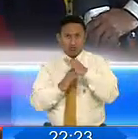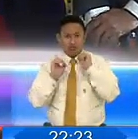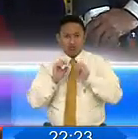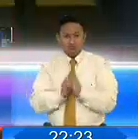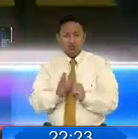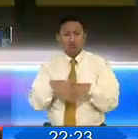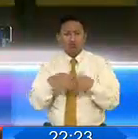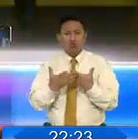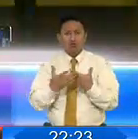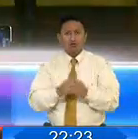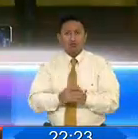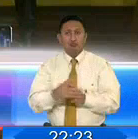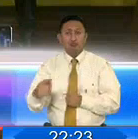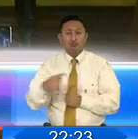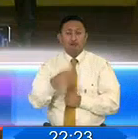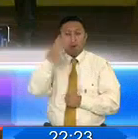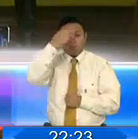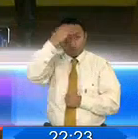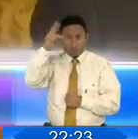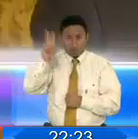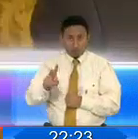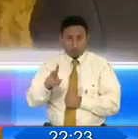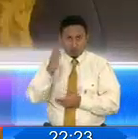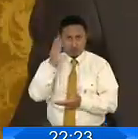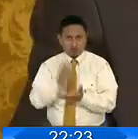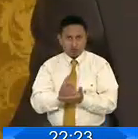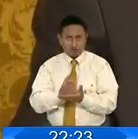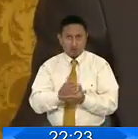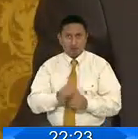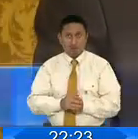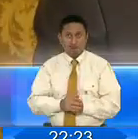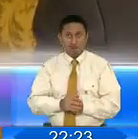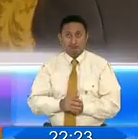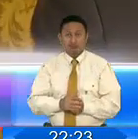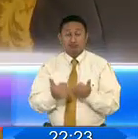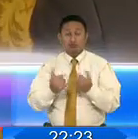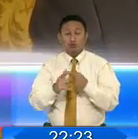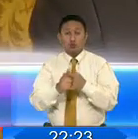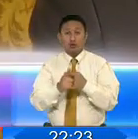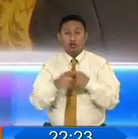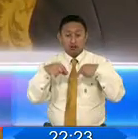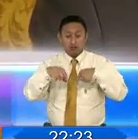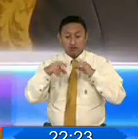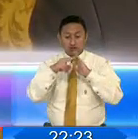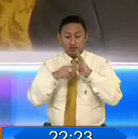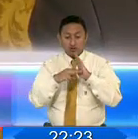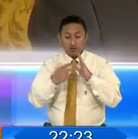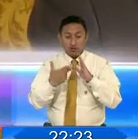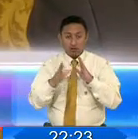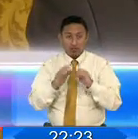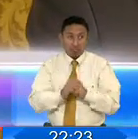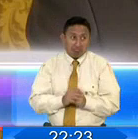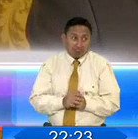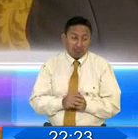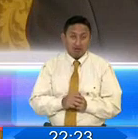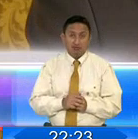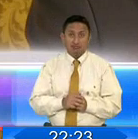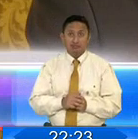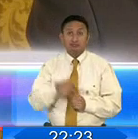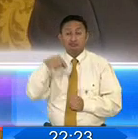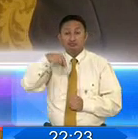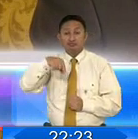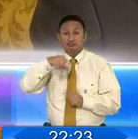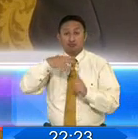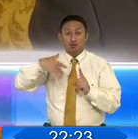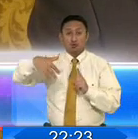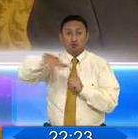soluciones democráticas para el éxodo migratorio de Venezuela. Se torna urgente aliviar con medidas imaginativas esta